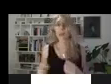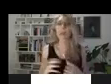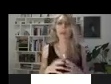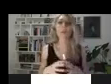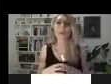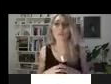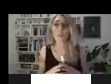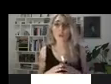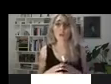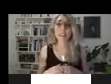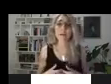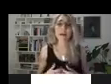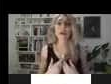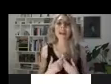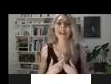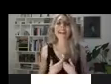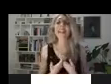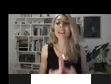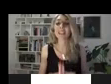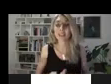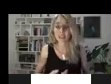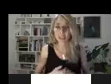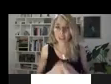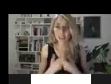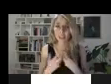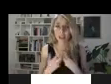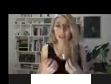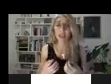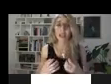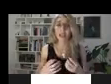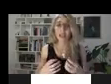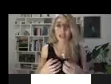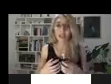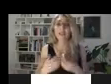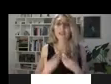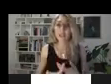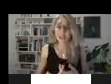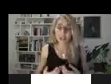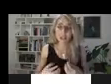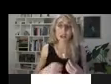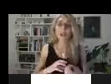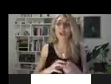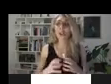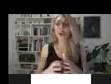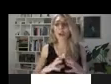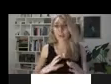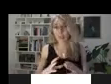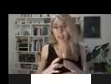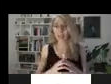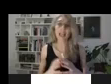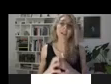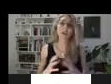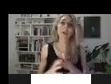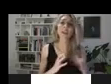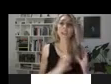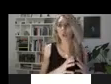ejemplo, que está en un poquito más abajo, de residencias y de instancias donde nos